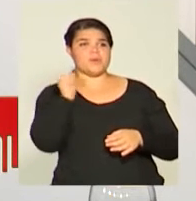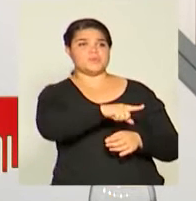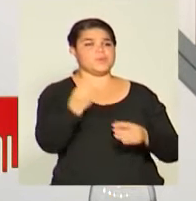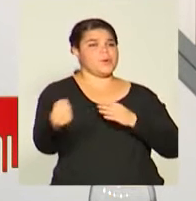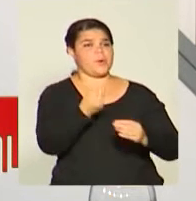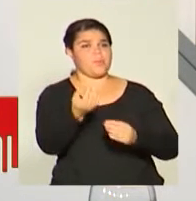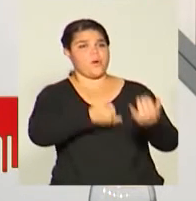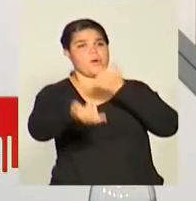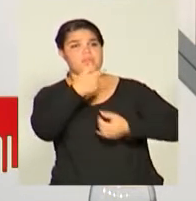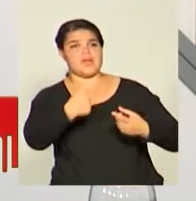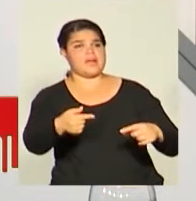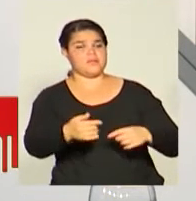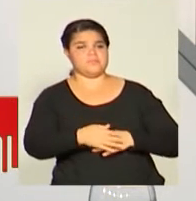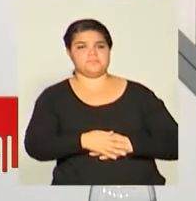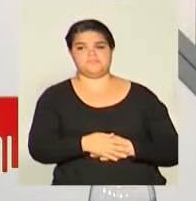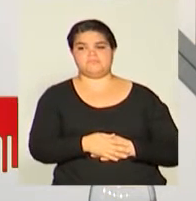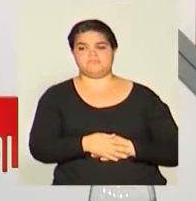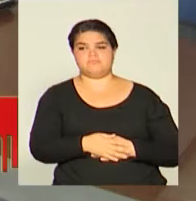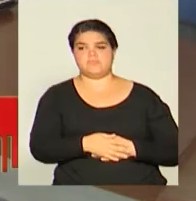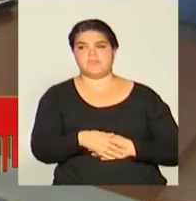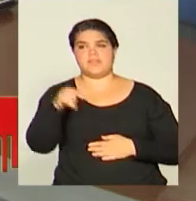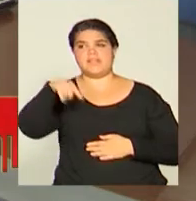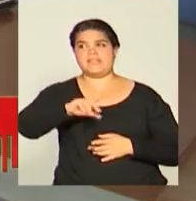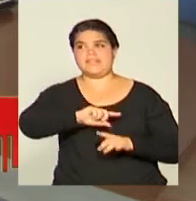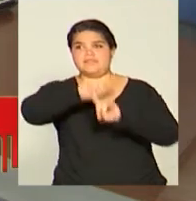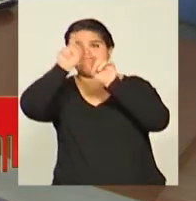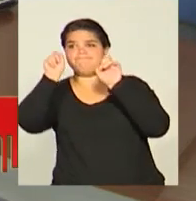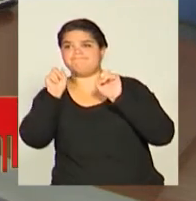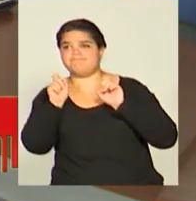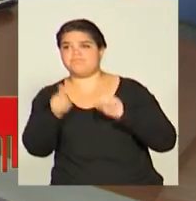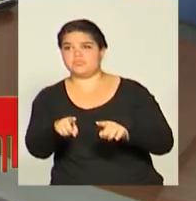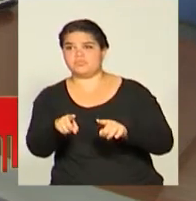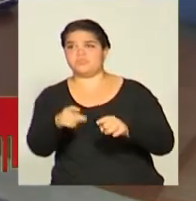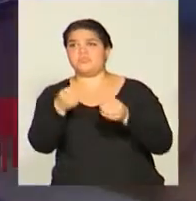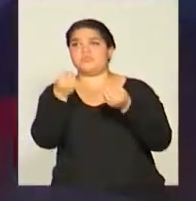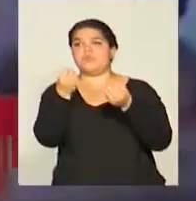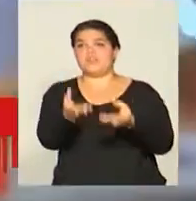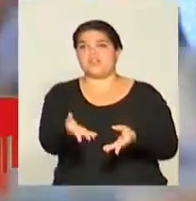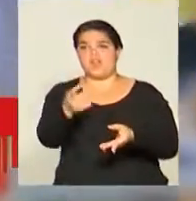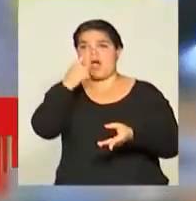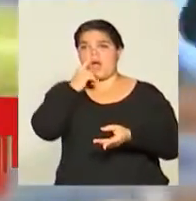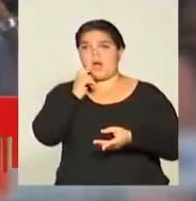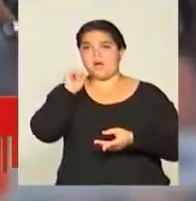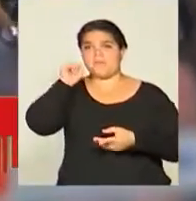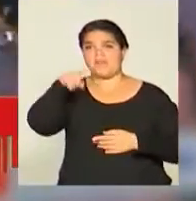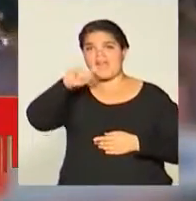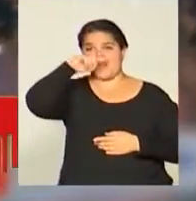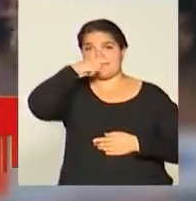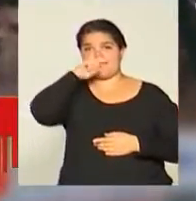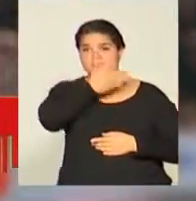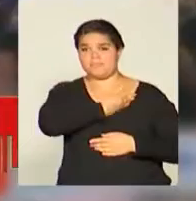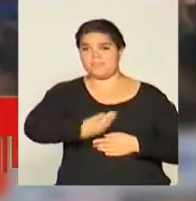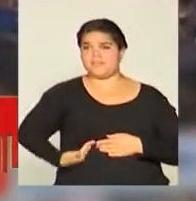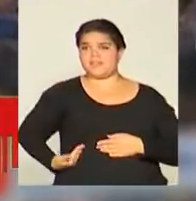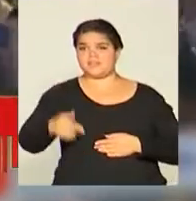respecto? Mira, la verdad que es toda una incógnita porque es un candidato que se transforma en presidente